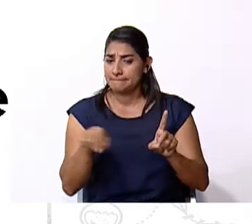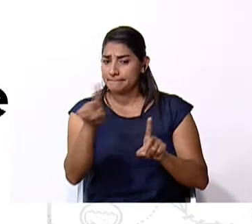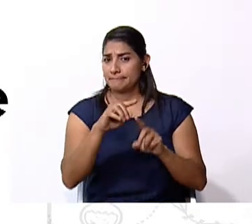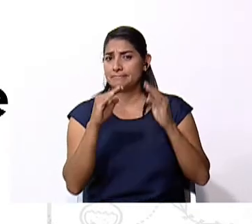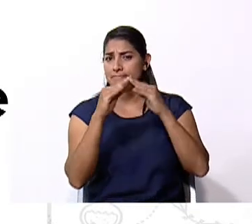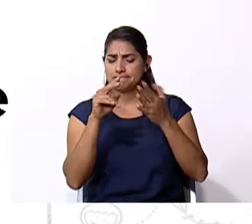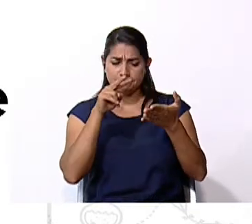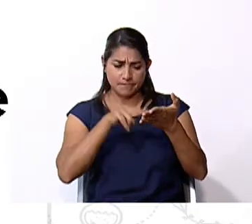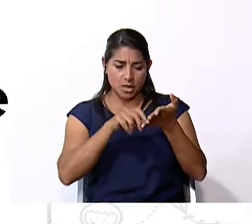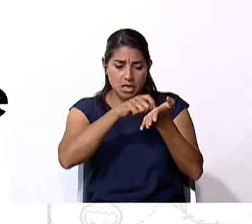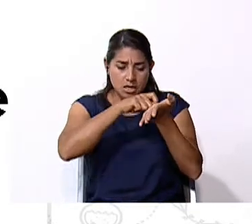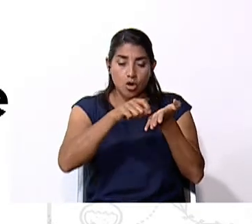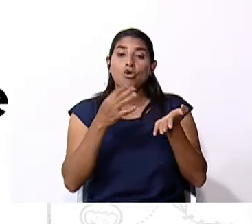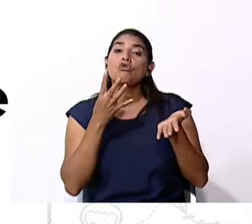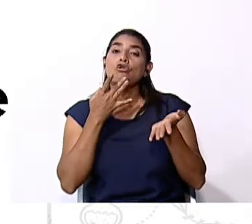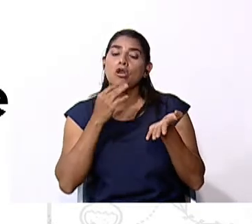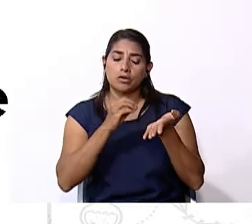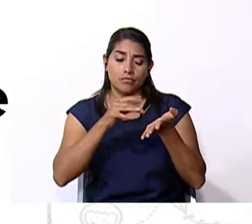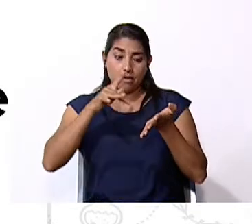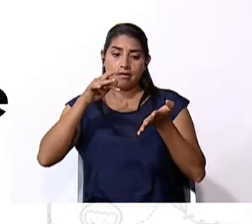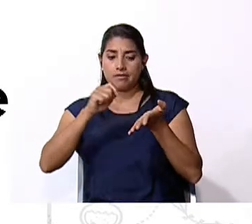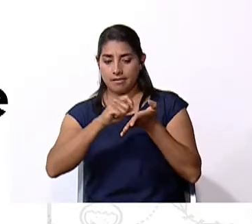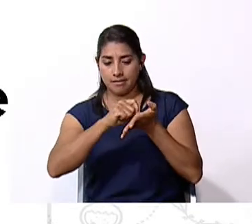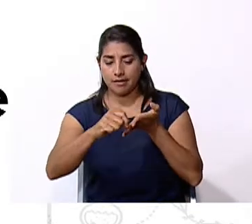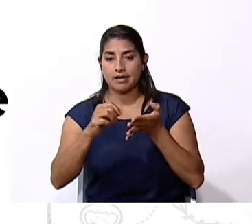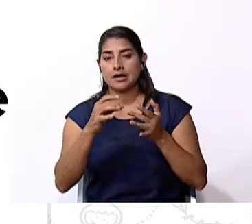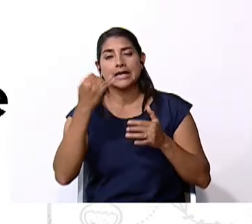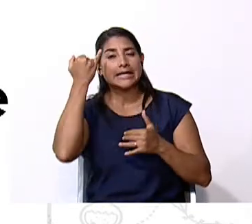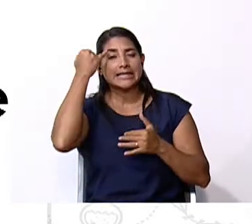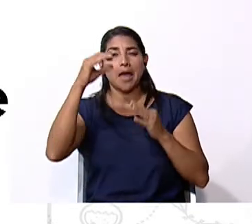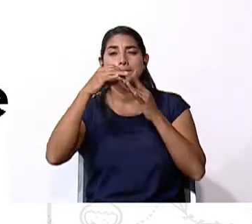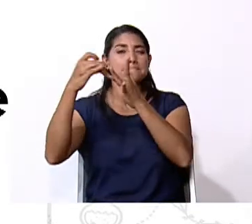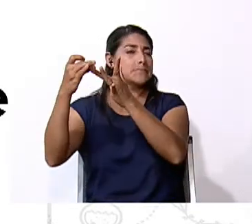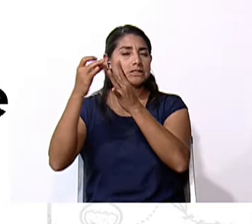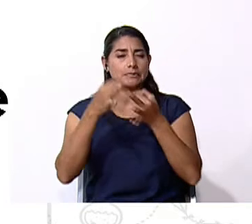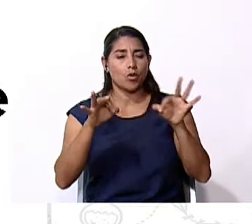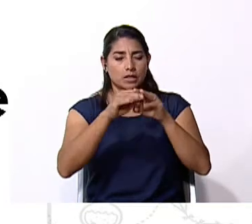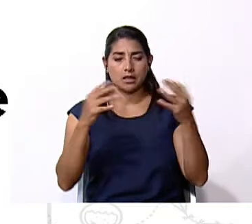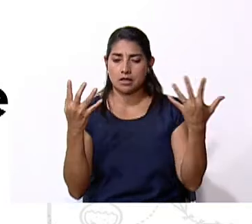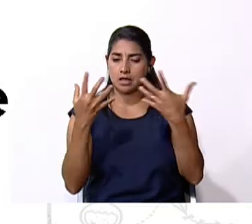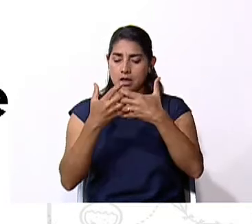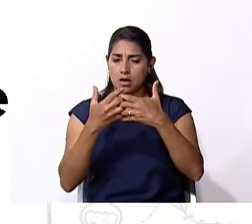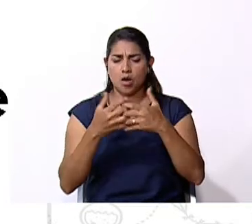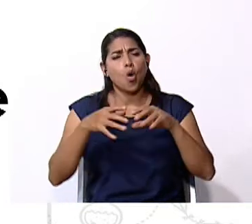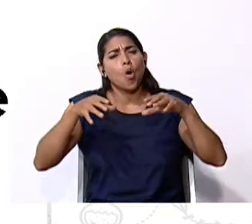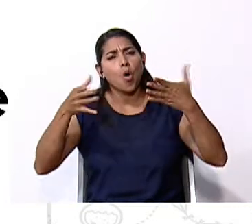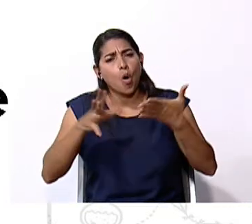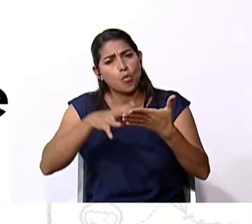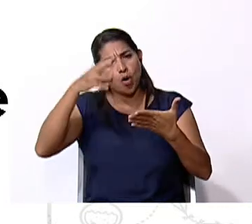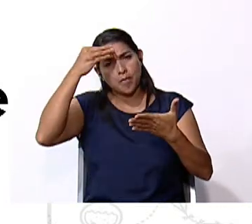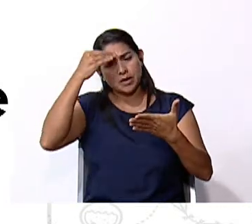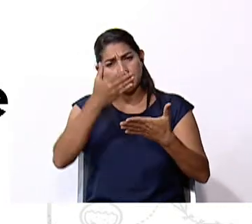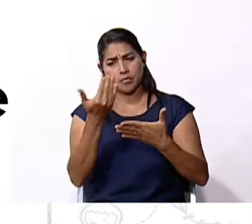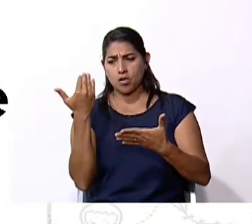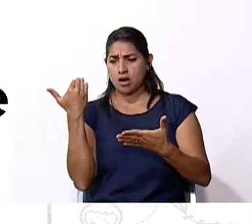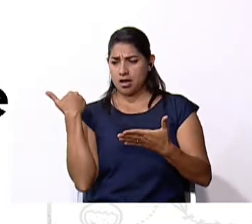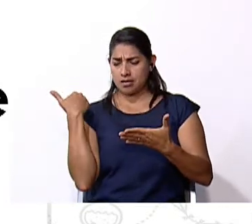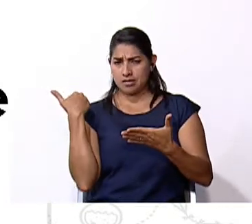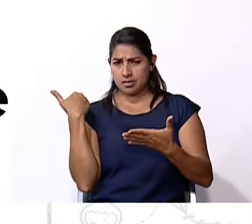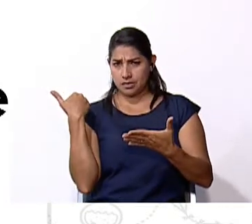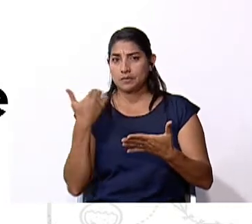luego deben de subrayar la idea fundamental y las ideas complementarias. ¿Recuerdan cómo lo aprendimos a hacer en la lección